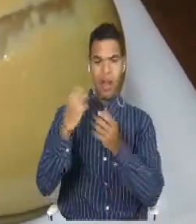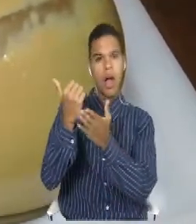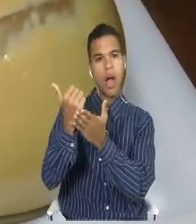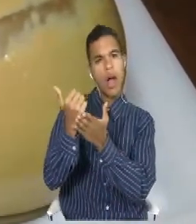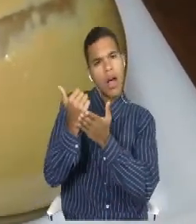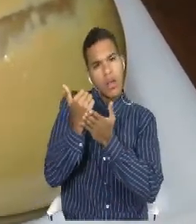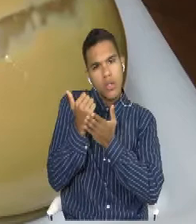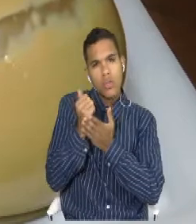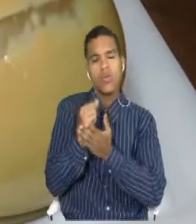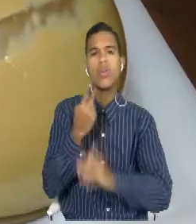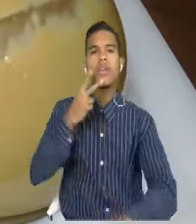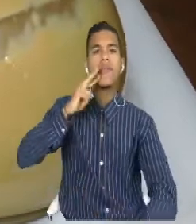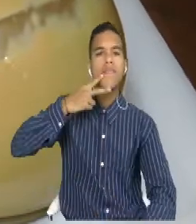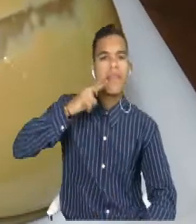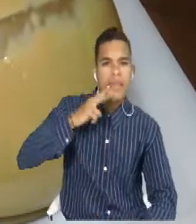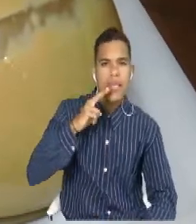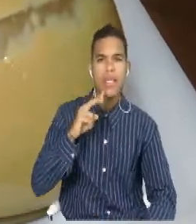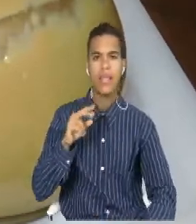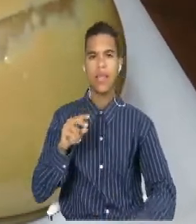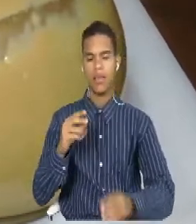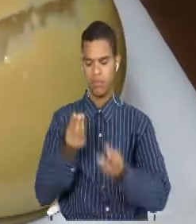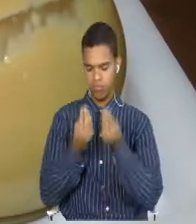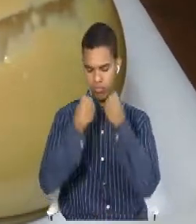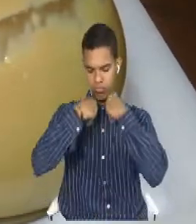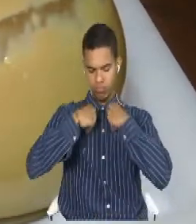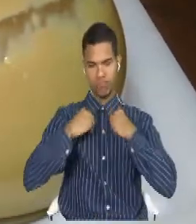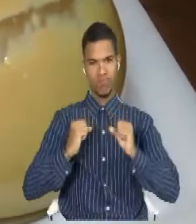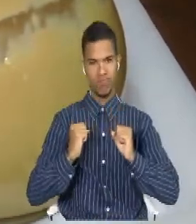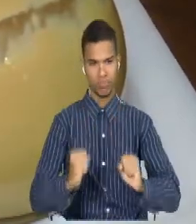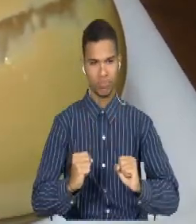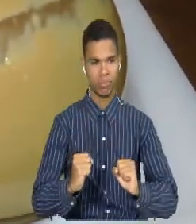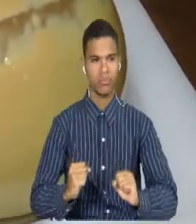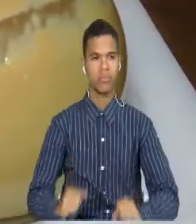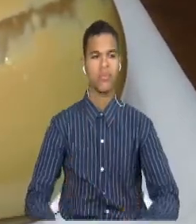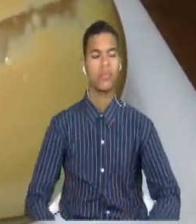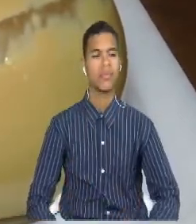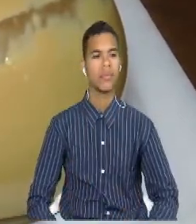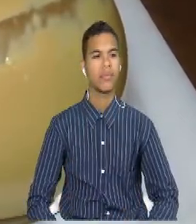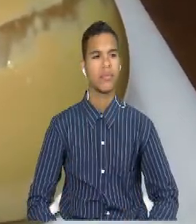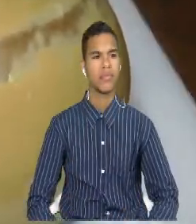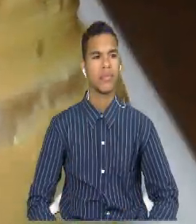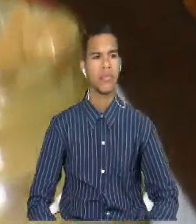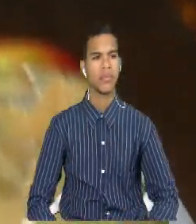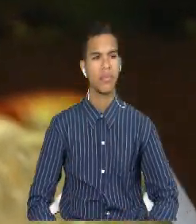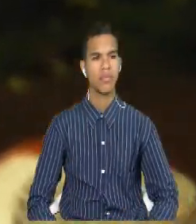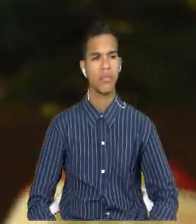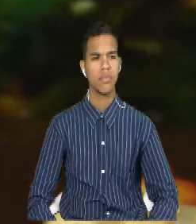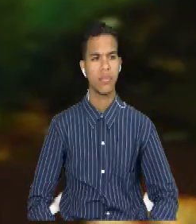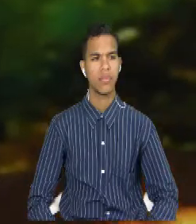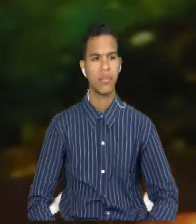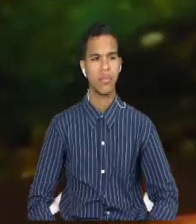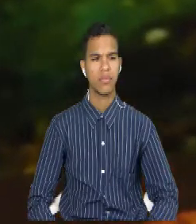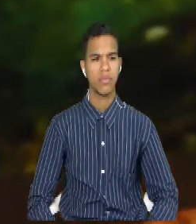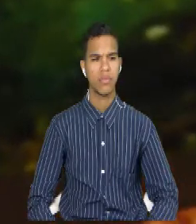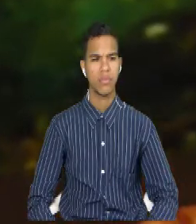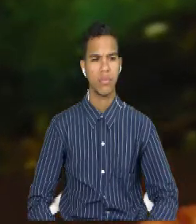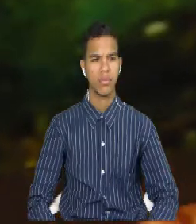nos brinda vitaminas y minerales. La pectina que está en la cáscara nos ayuda a quemar grasa sin darnos